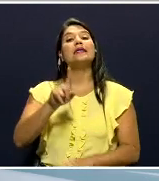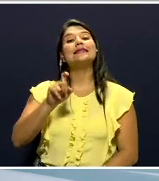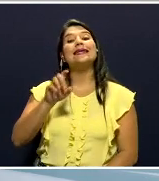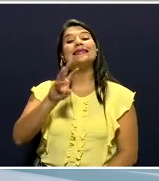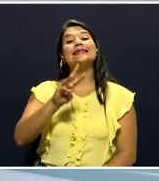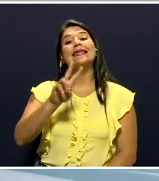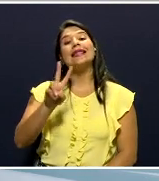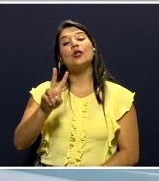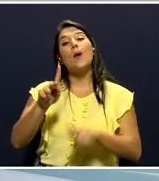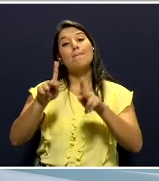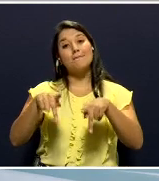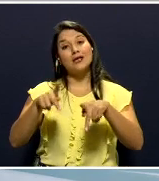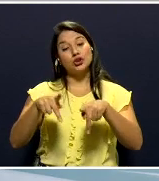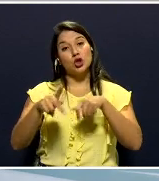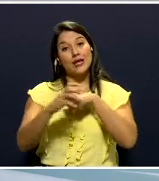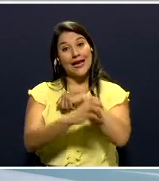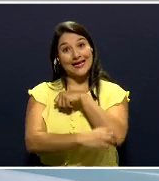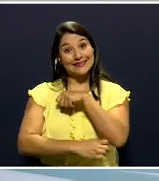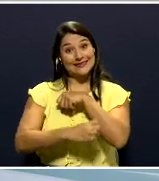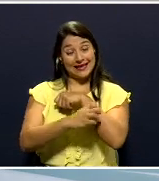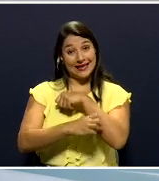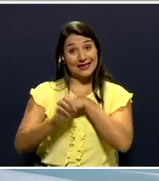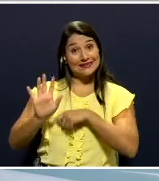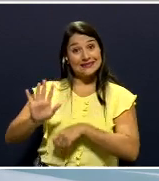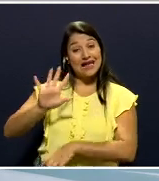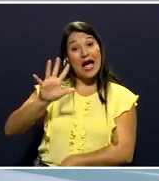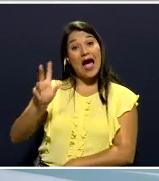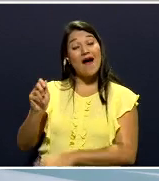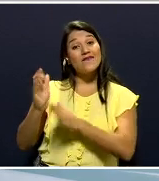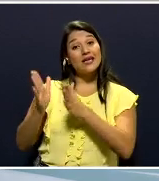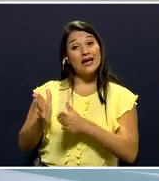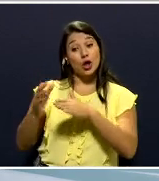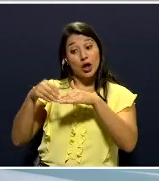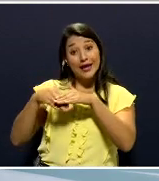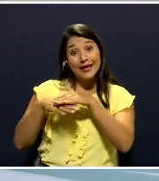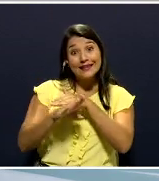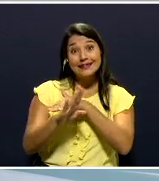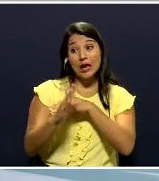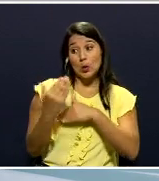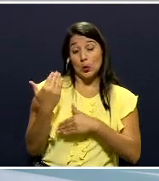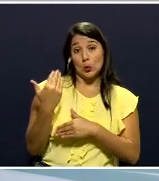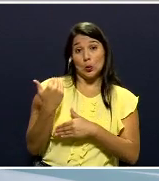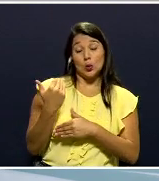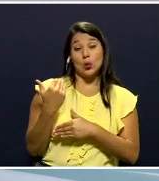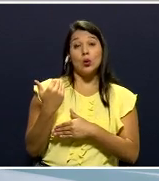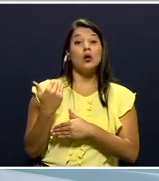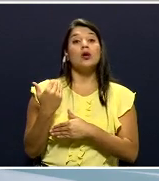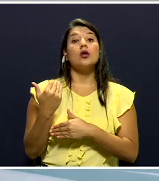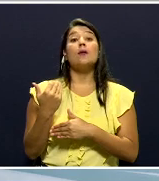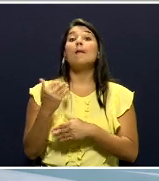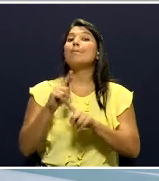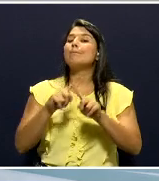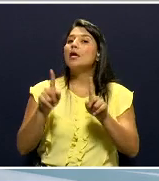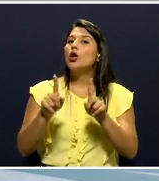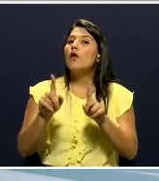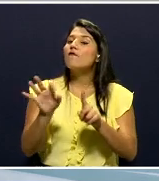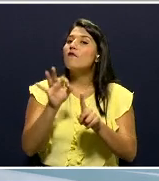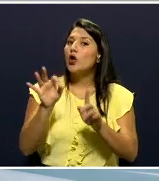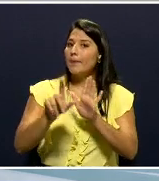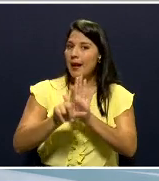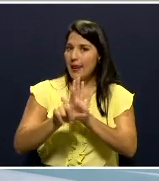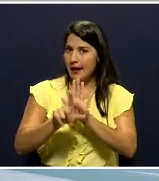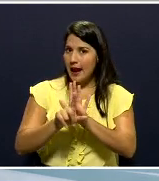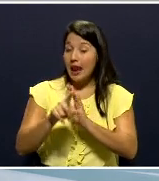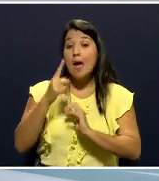162 personas de origen extracontinental ingresaron en los últimos 2 días de manera legal por